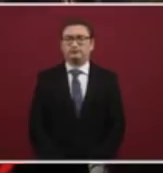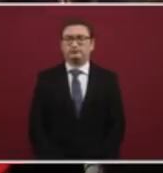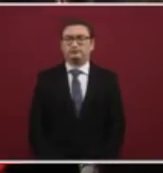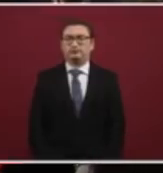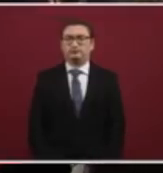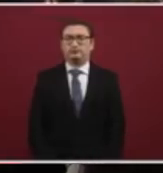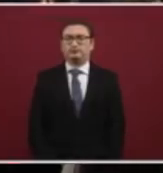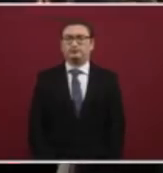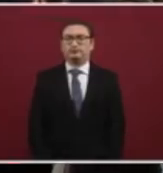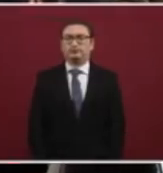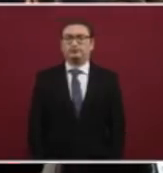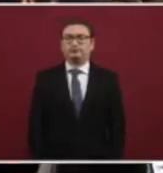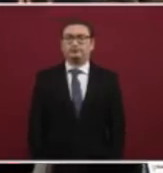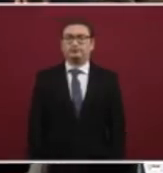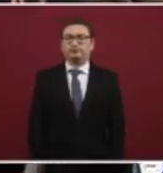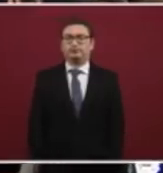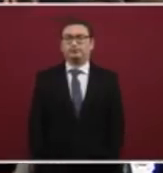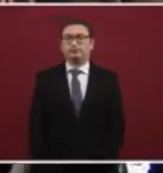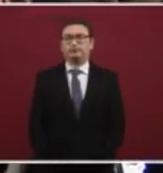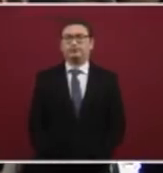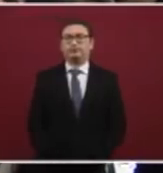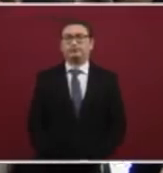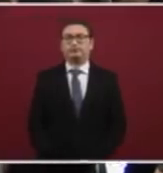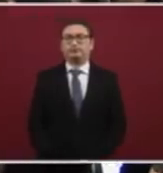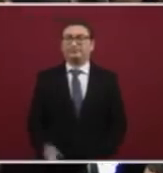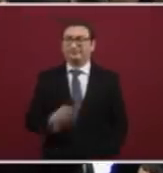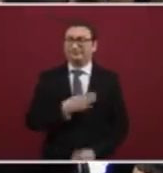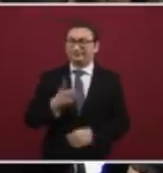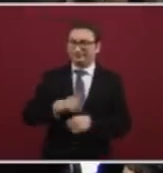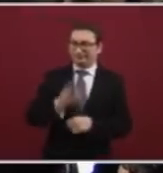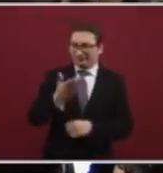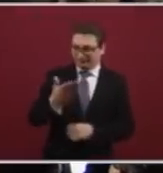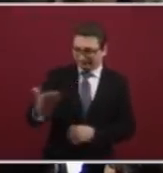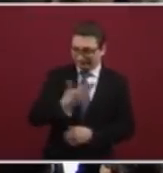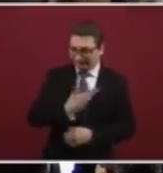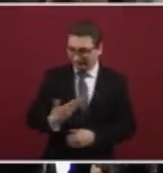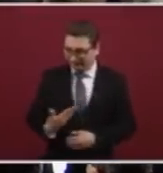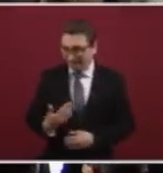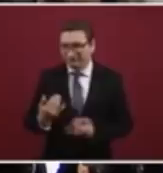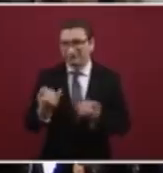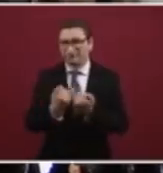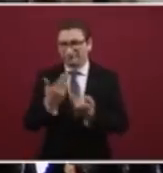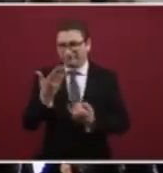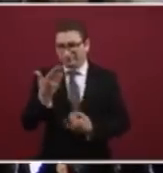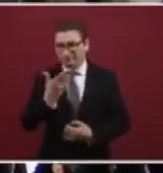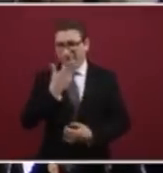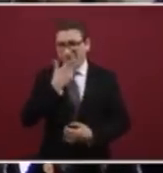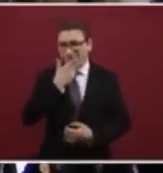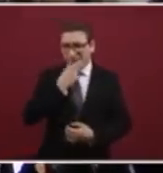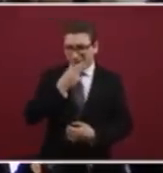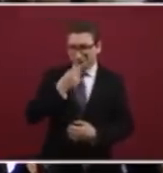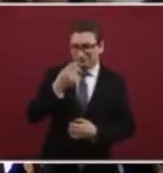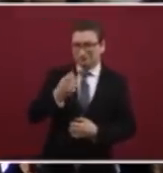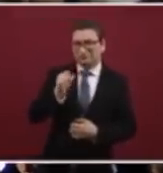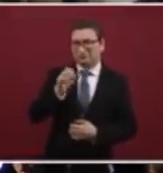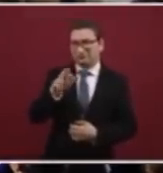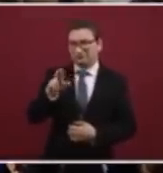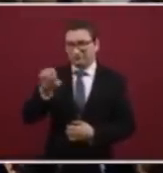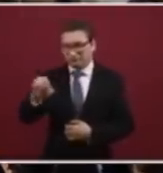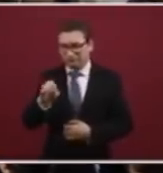buenos días señor presidente señor canciller querido embajador subsecretaria